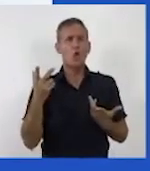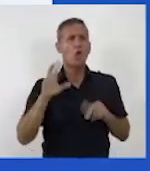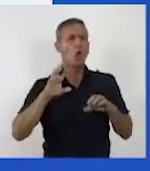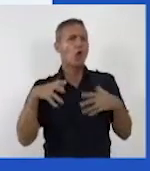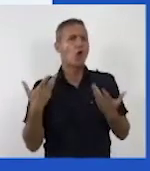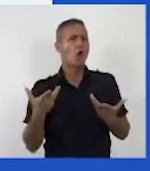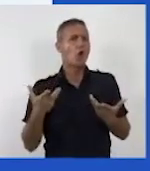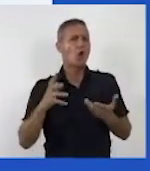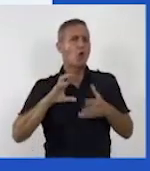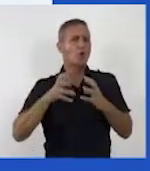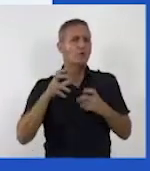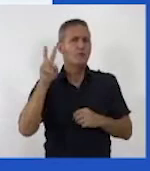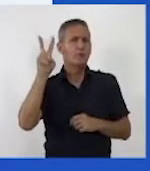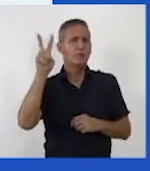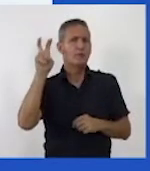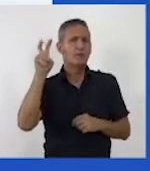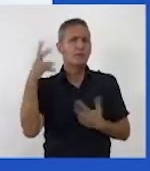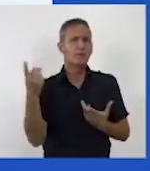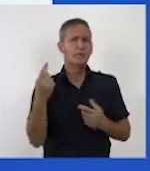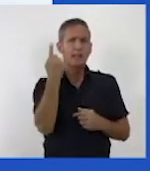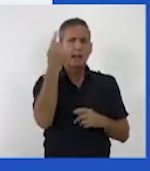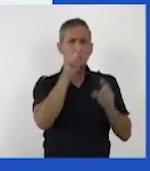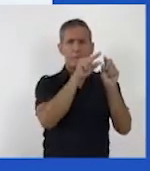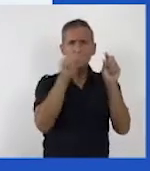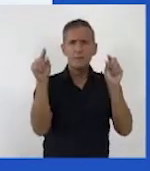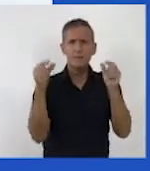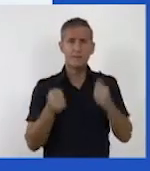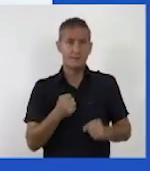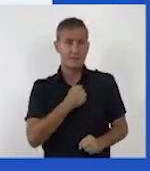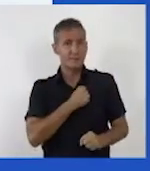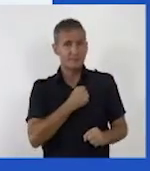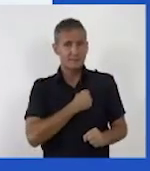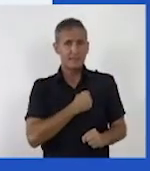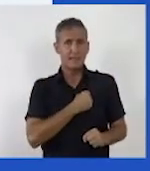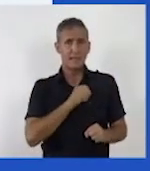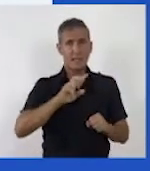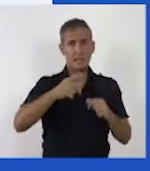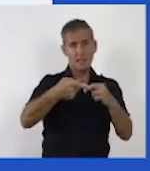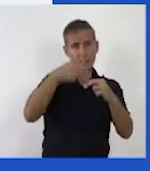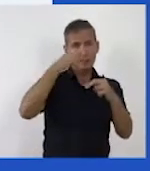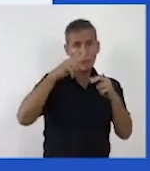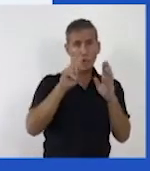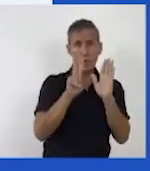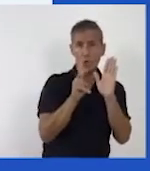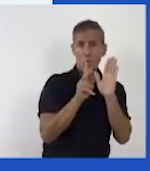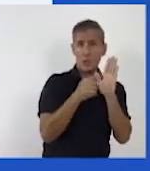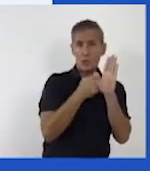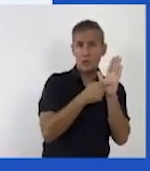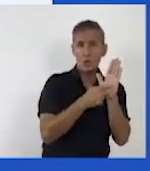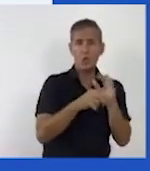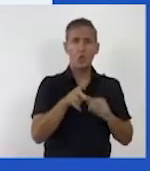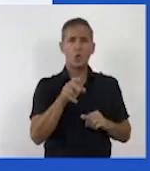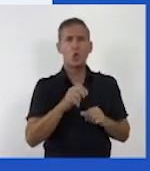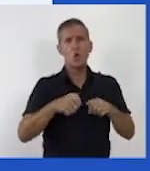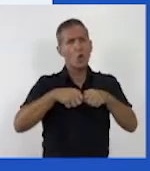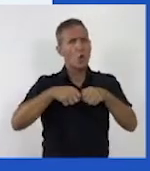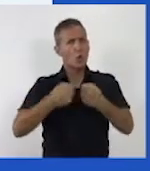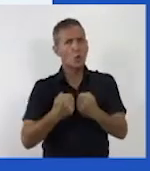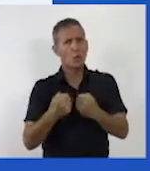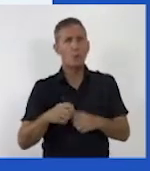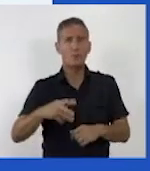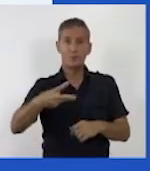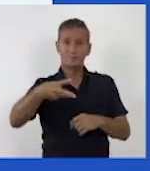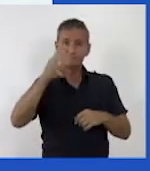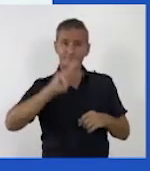la forma verbal de la primera oración quiere la de la segunda rompió y la de la